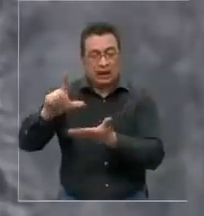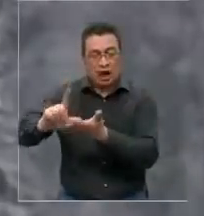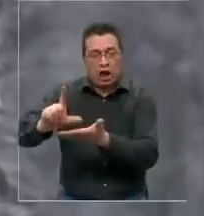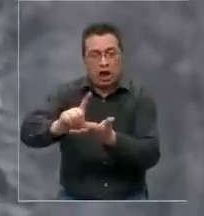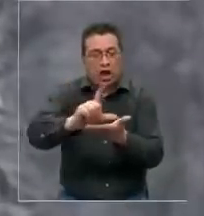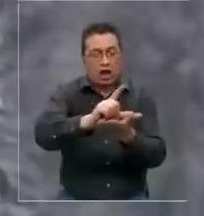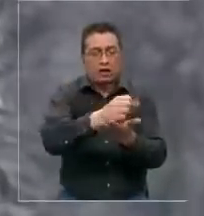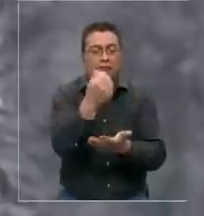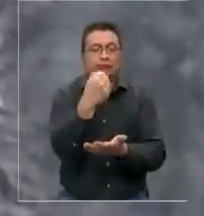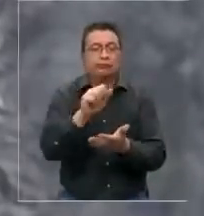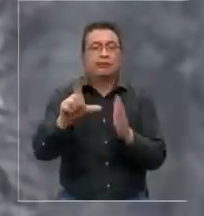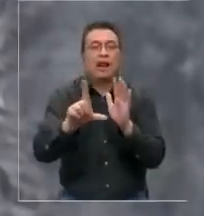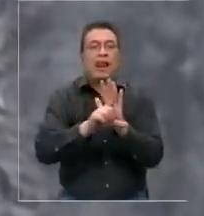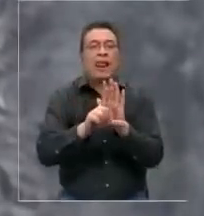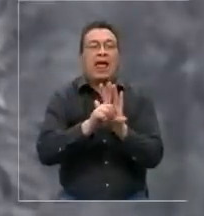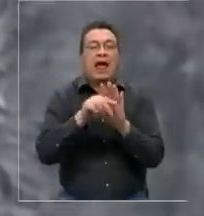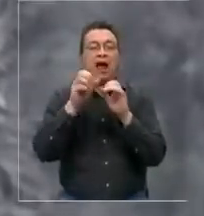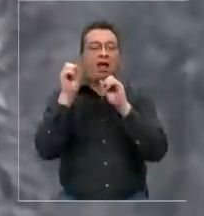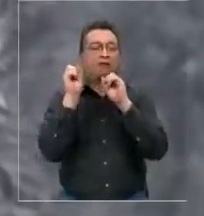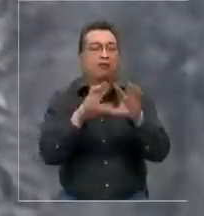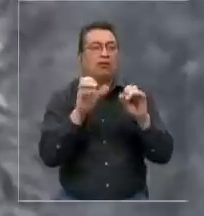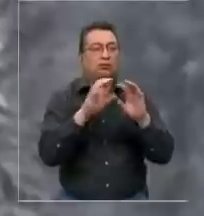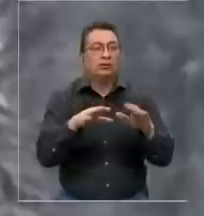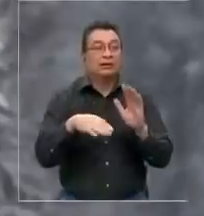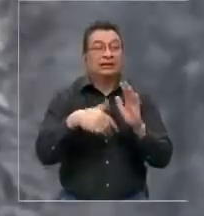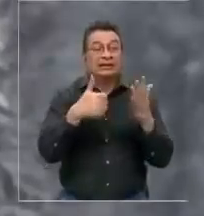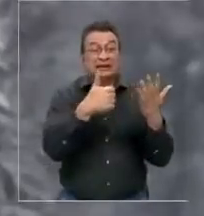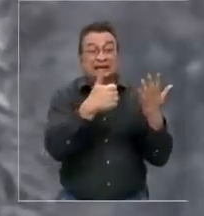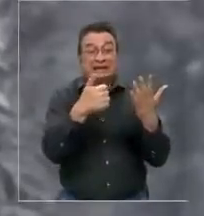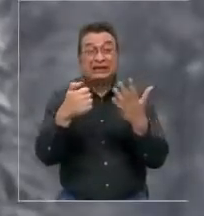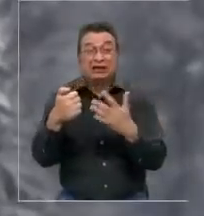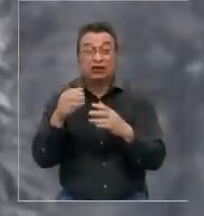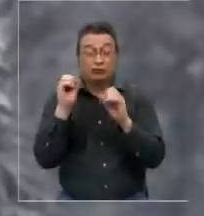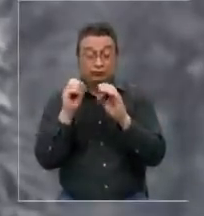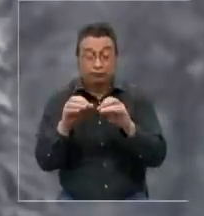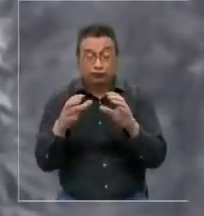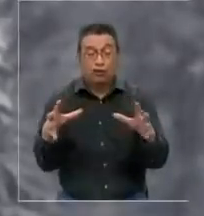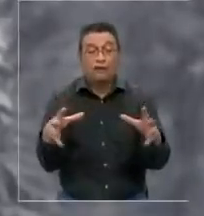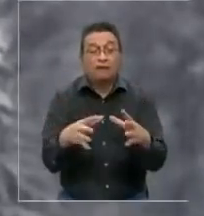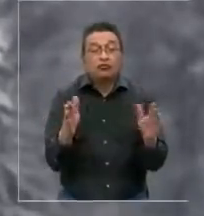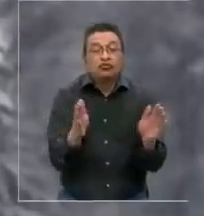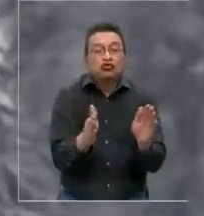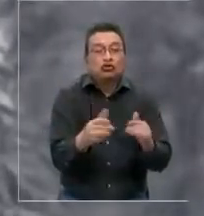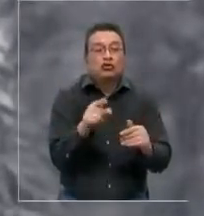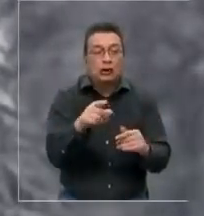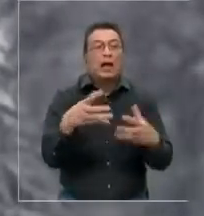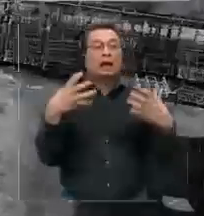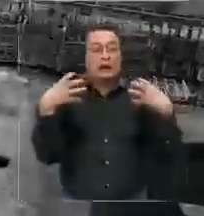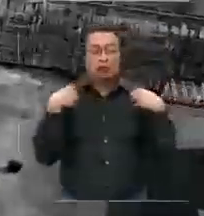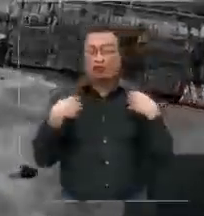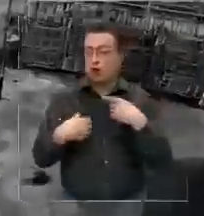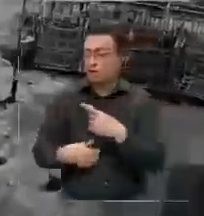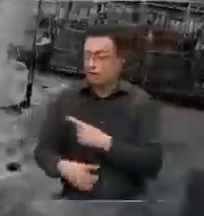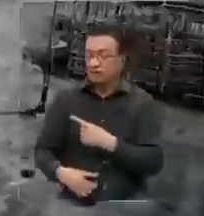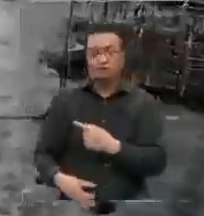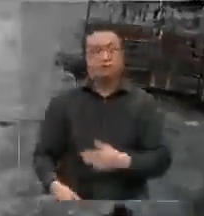vertederos ilegales y más de 600 microbasurales. Aquí están los responsables.